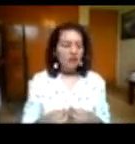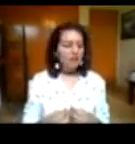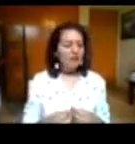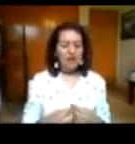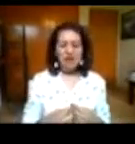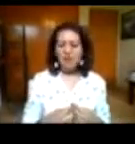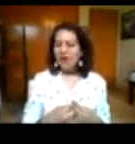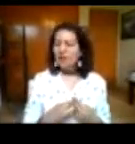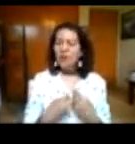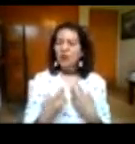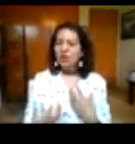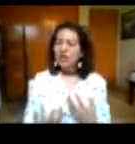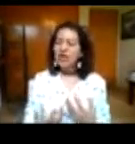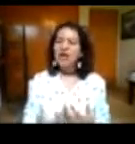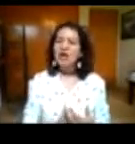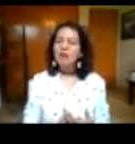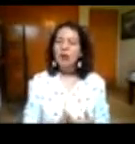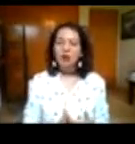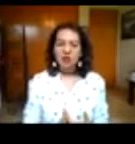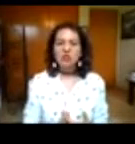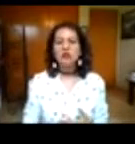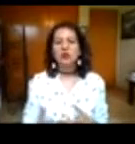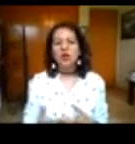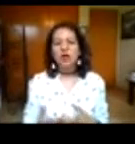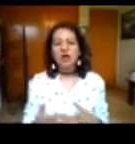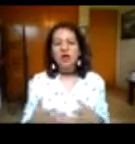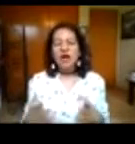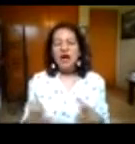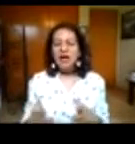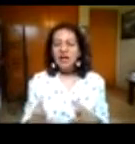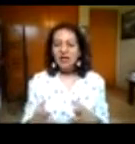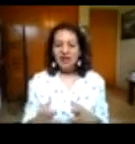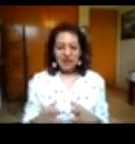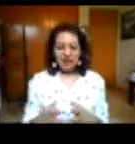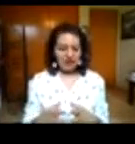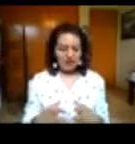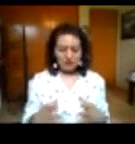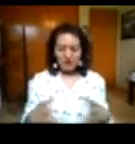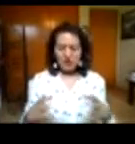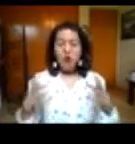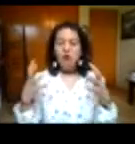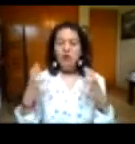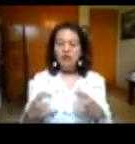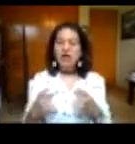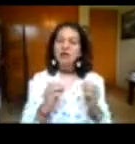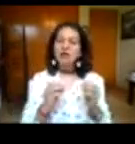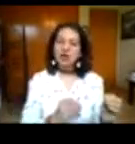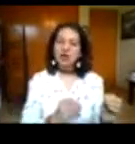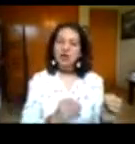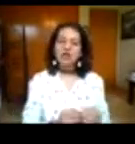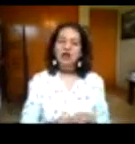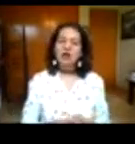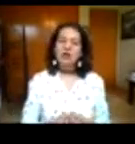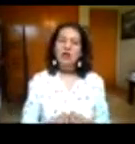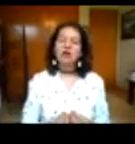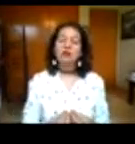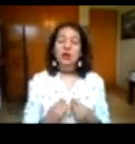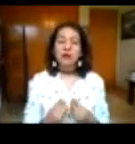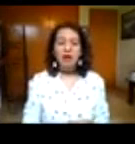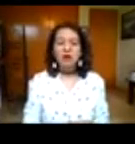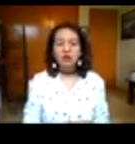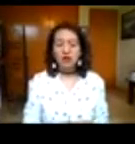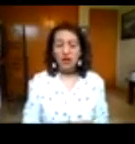fundamental. Para poder generar apertura institucional, hay que documentar todas y cada una de